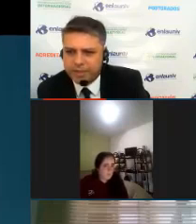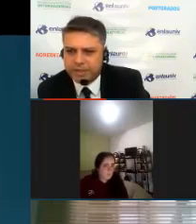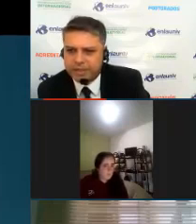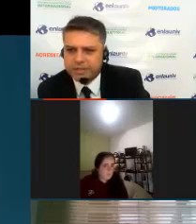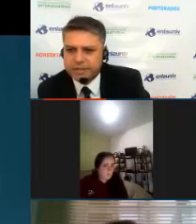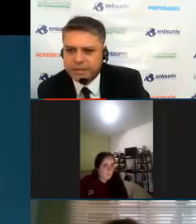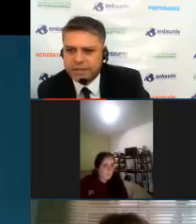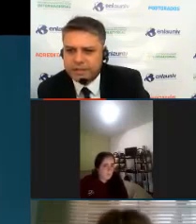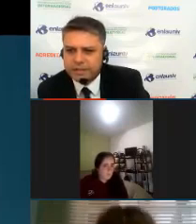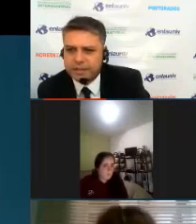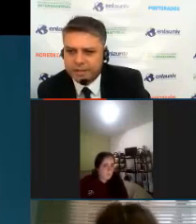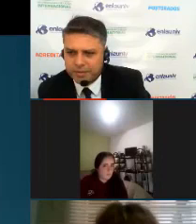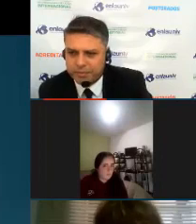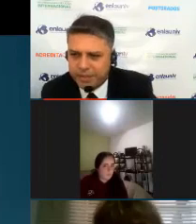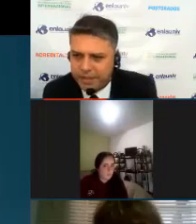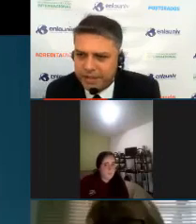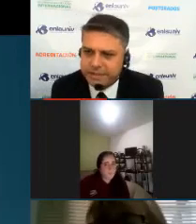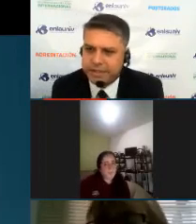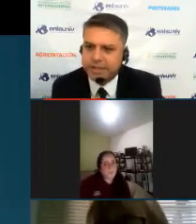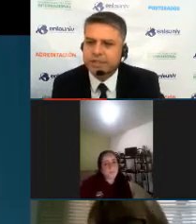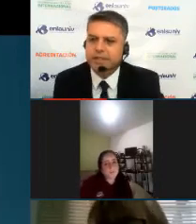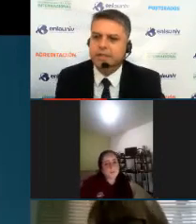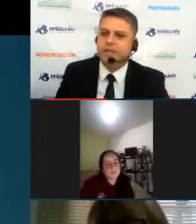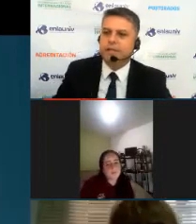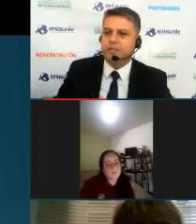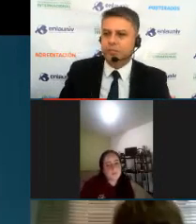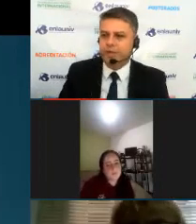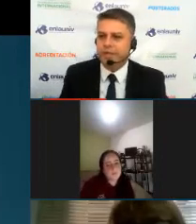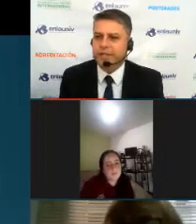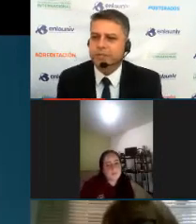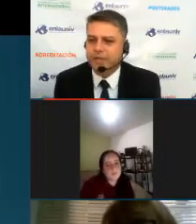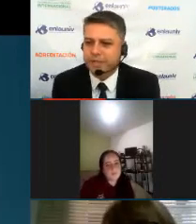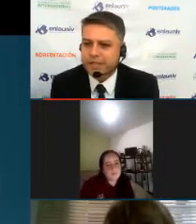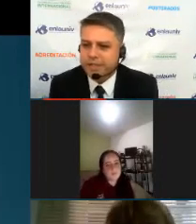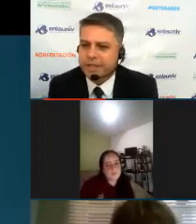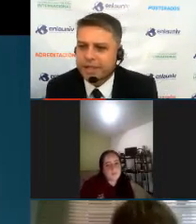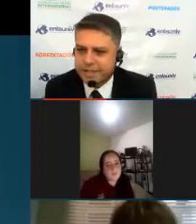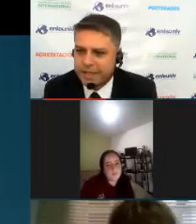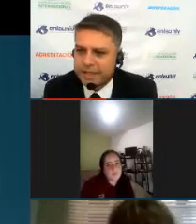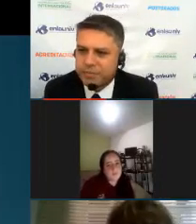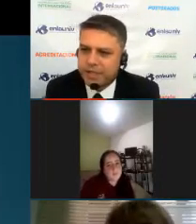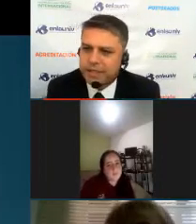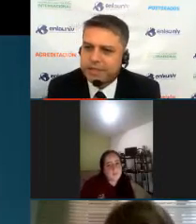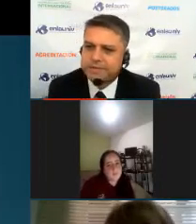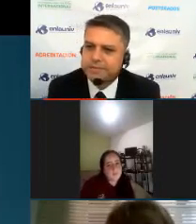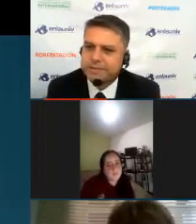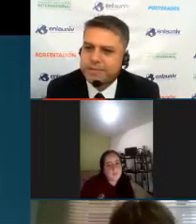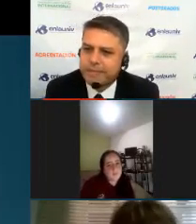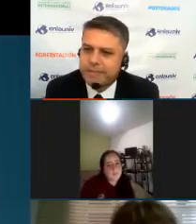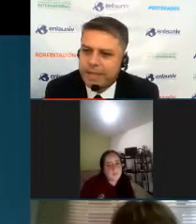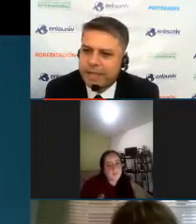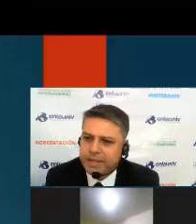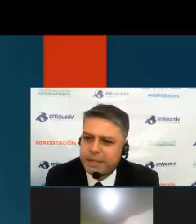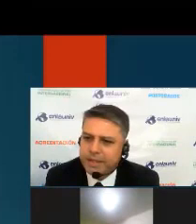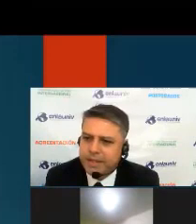María, buenas tardes. Buenas tardes, profesor. Bien, Buenas tardes, excelente. profesor. ¿Cómo Bien, está? excelente, María.